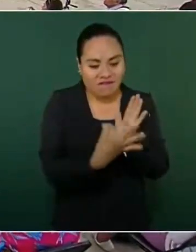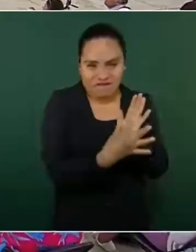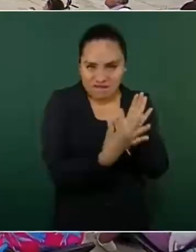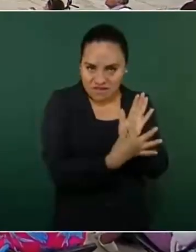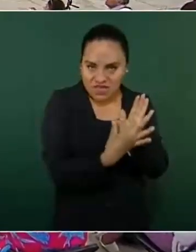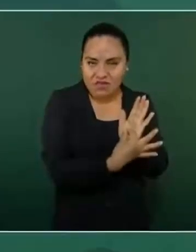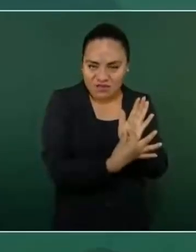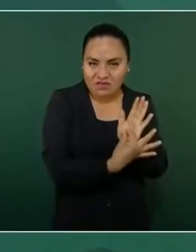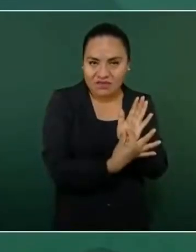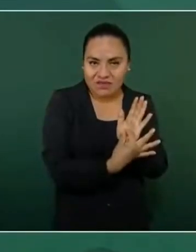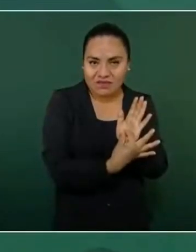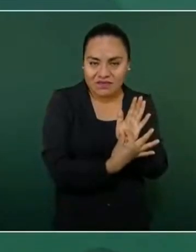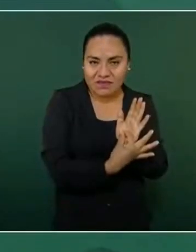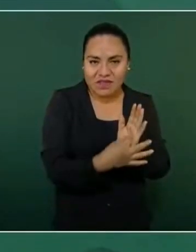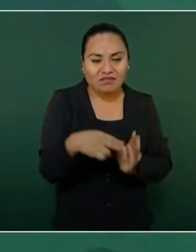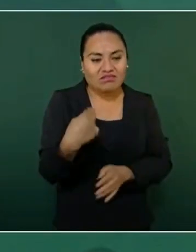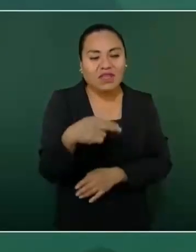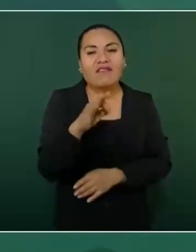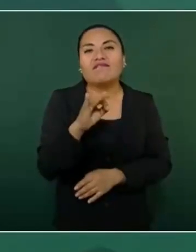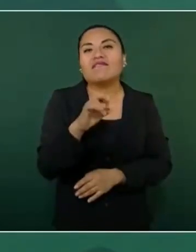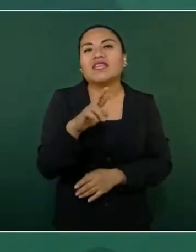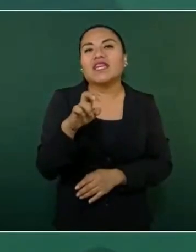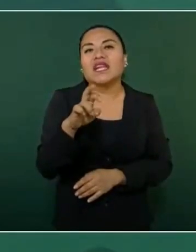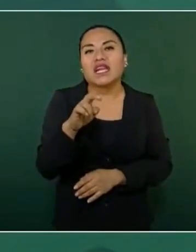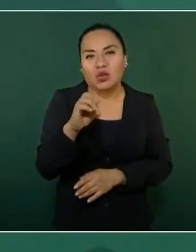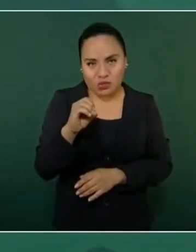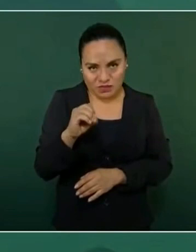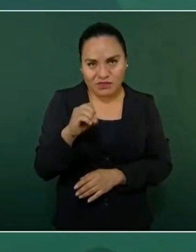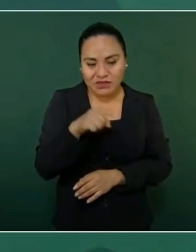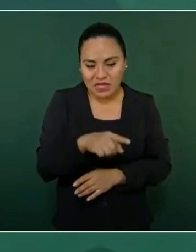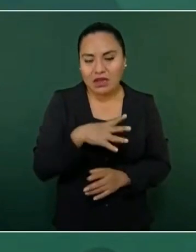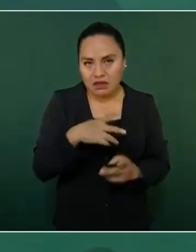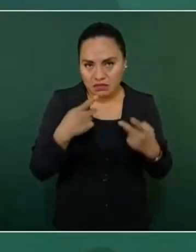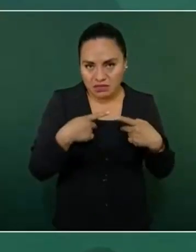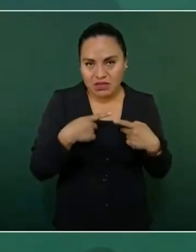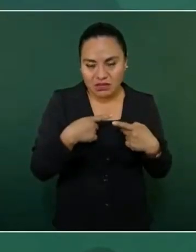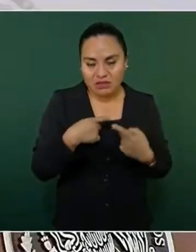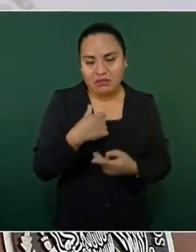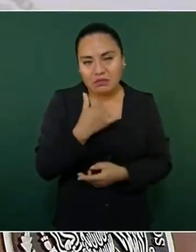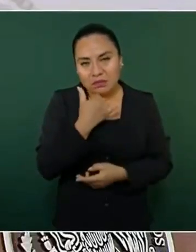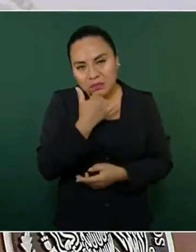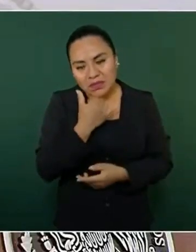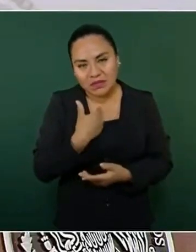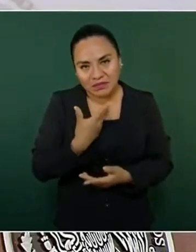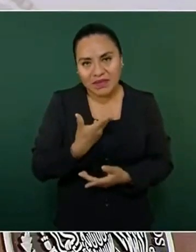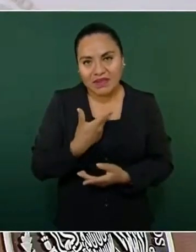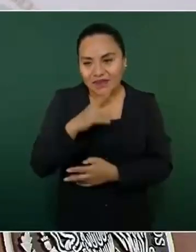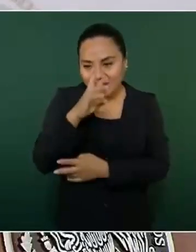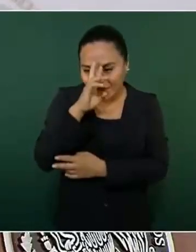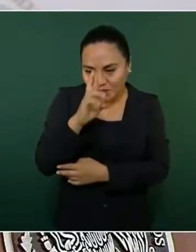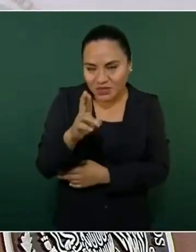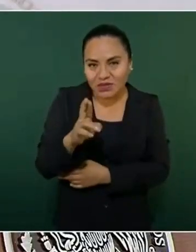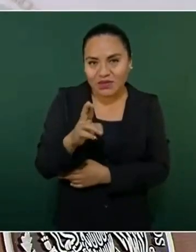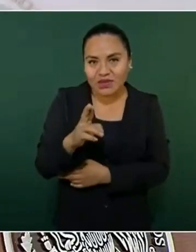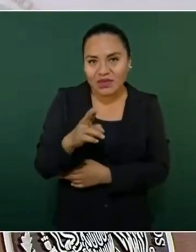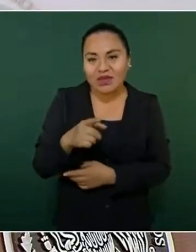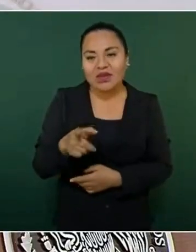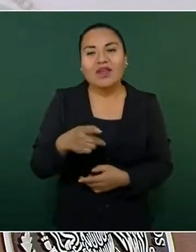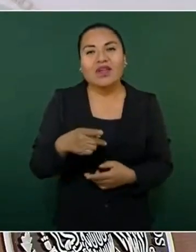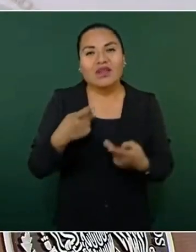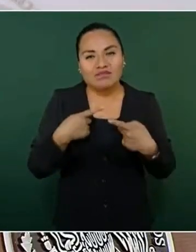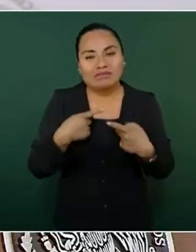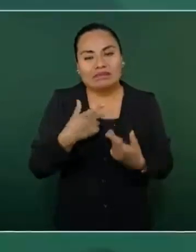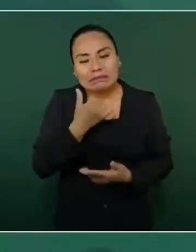Lo voy a decir así de manera amable, respetuosa, cariñosa. Nos están